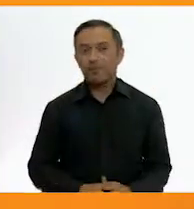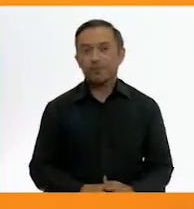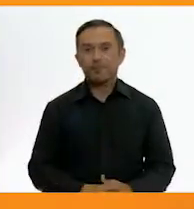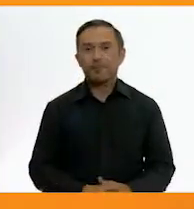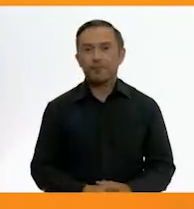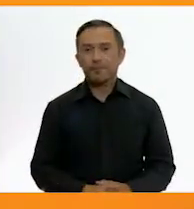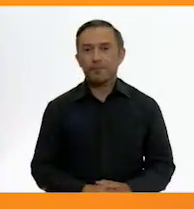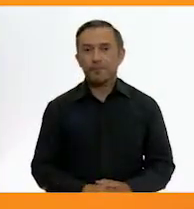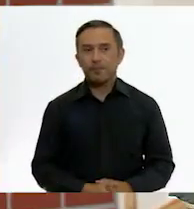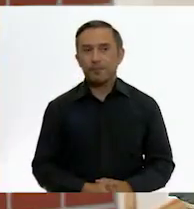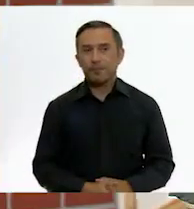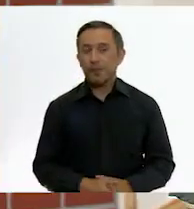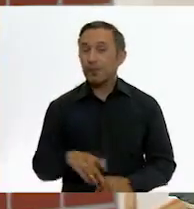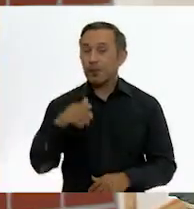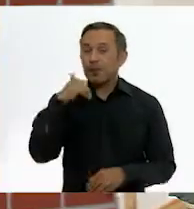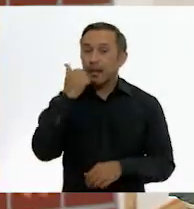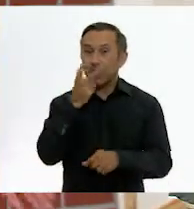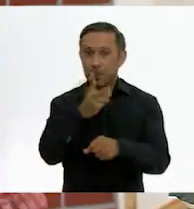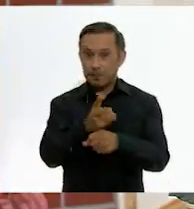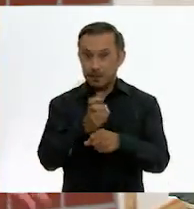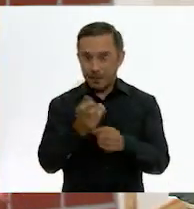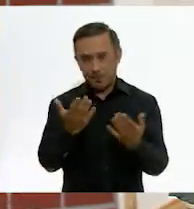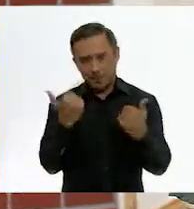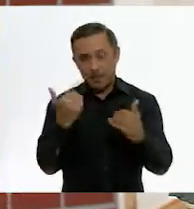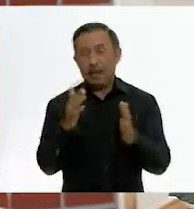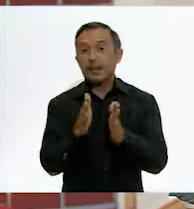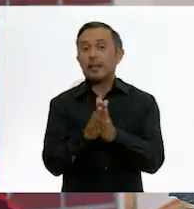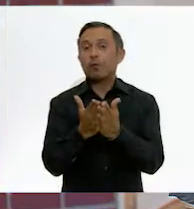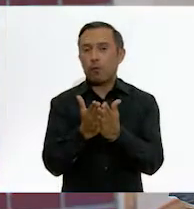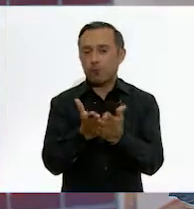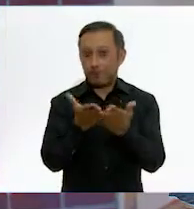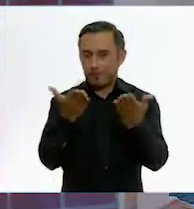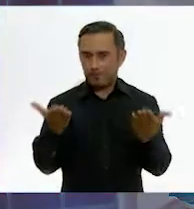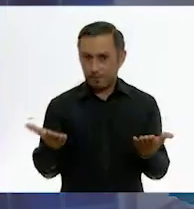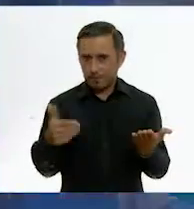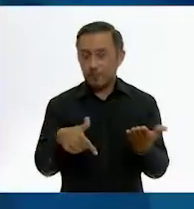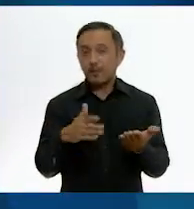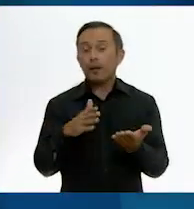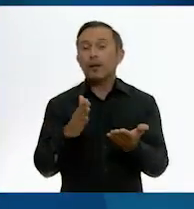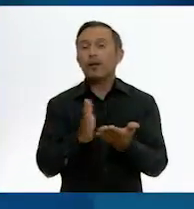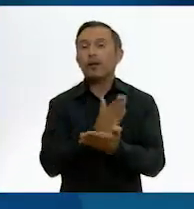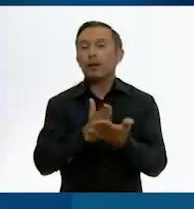los voy a invitar a que abran ahora si su libro en la página 10